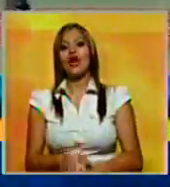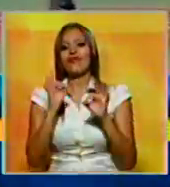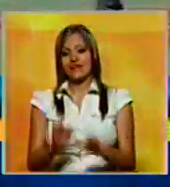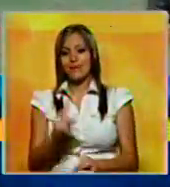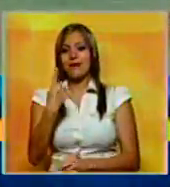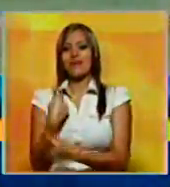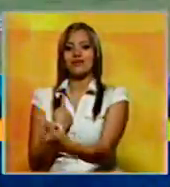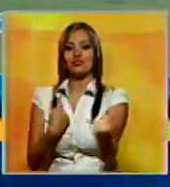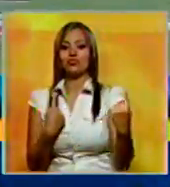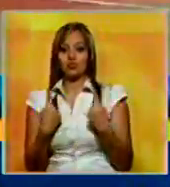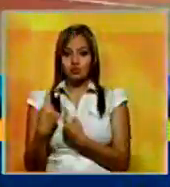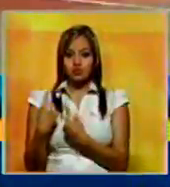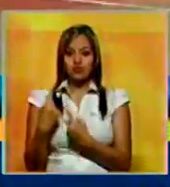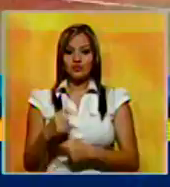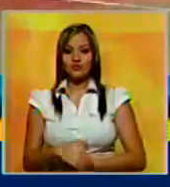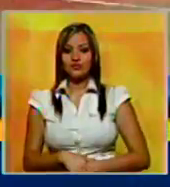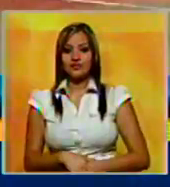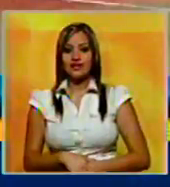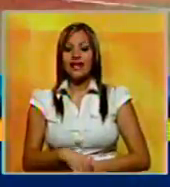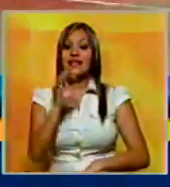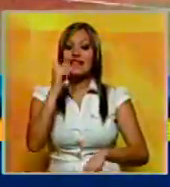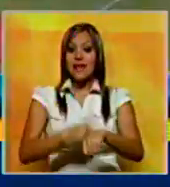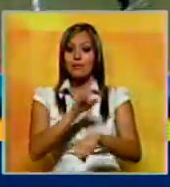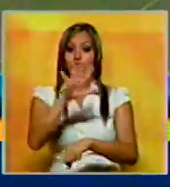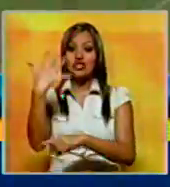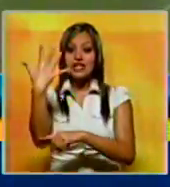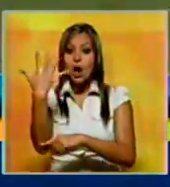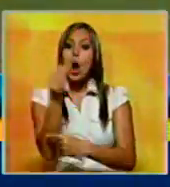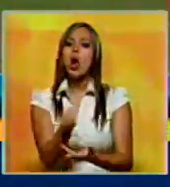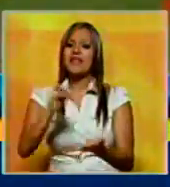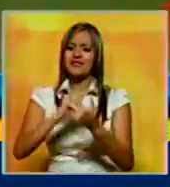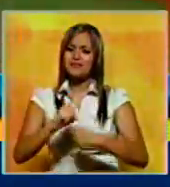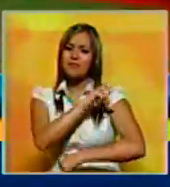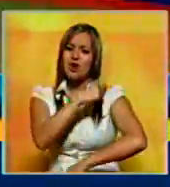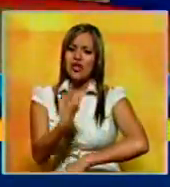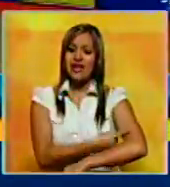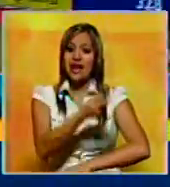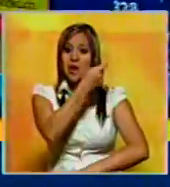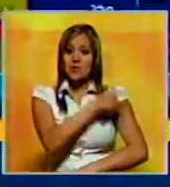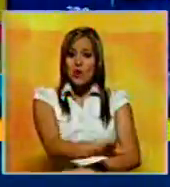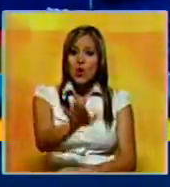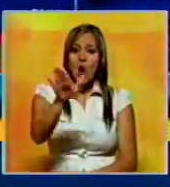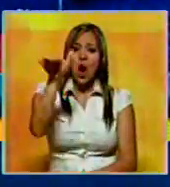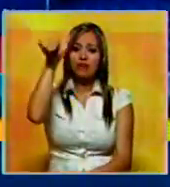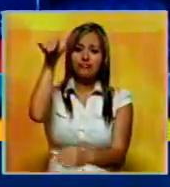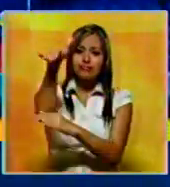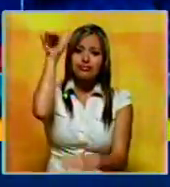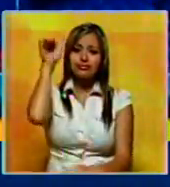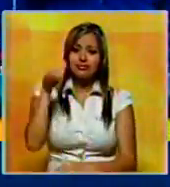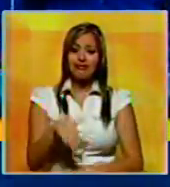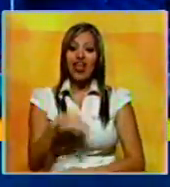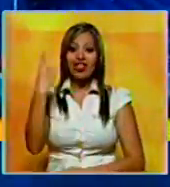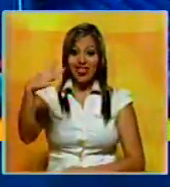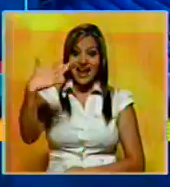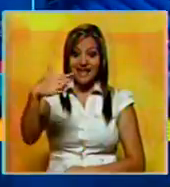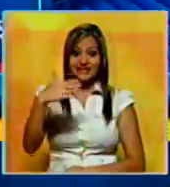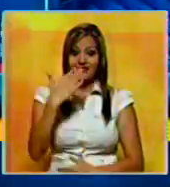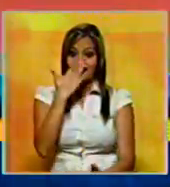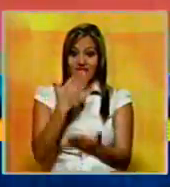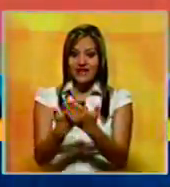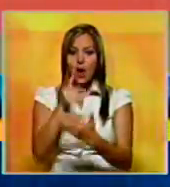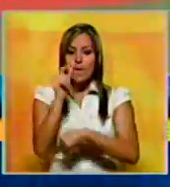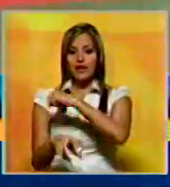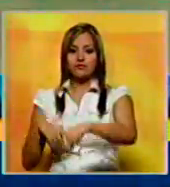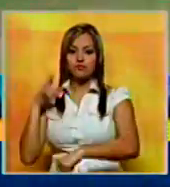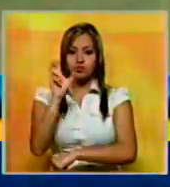primera anotación de los rockies en el quinto tramo retumbó el poder de Carlos González con este soberbio cuadrangular por la derecha ante los envíos de